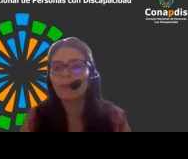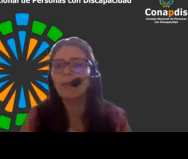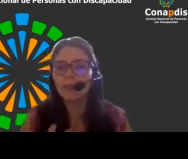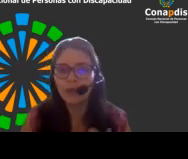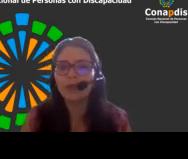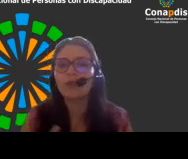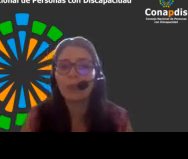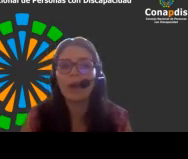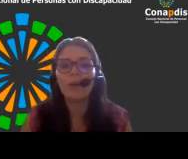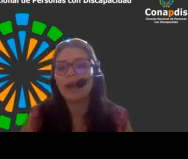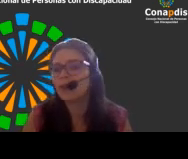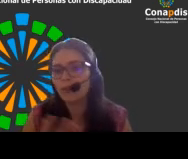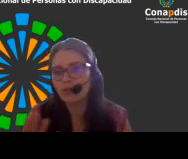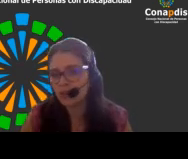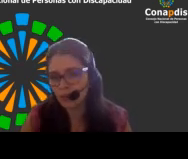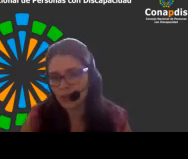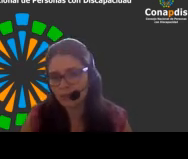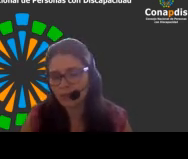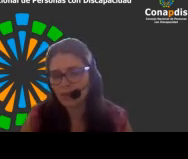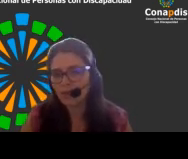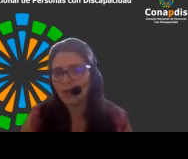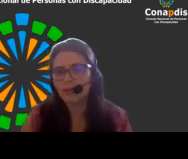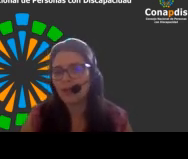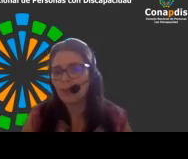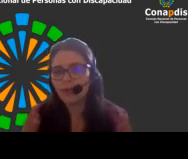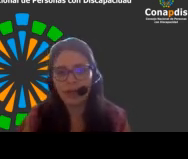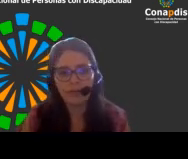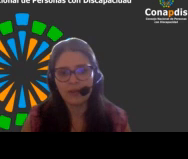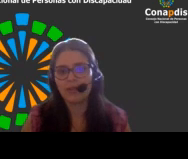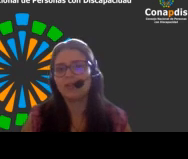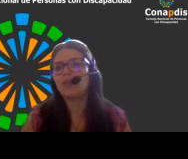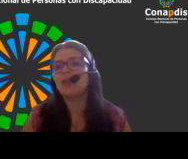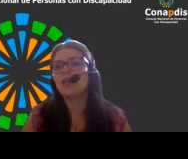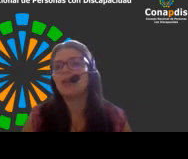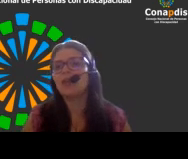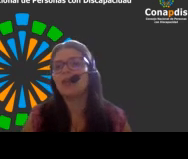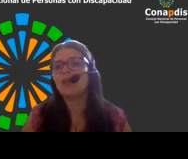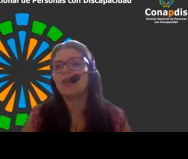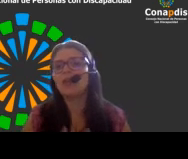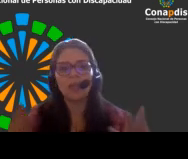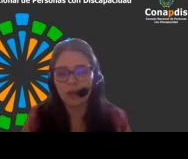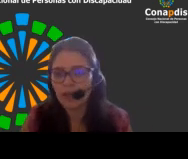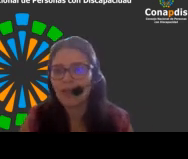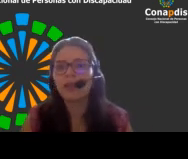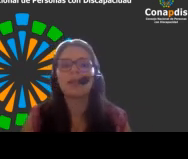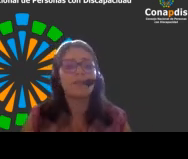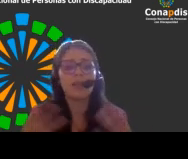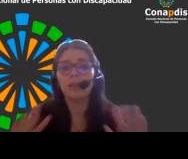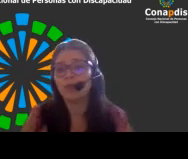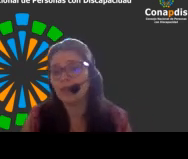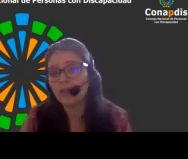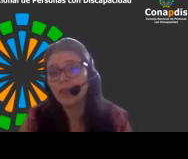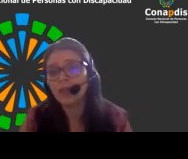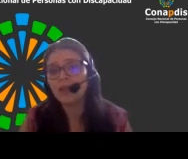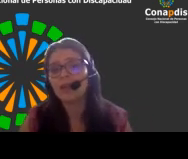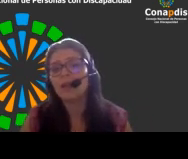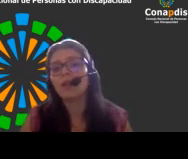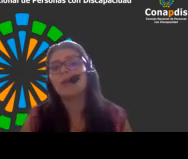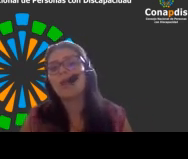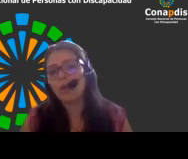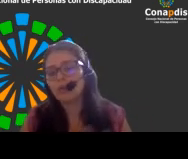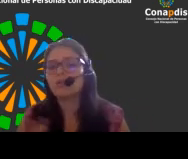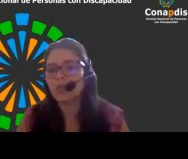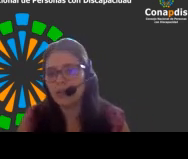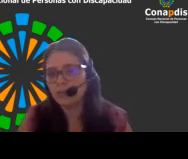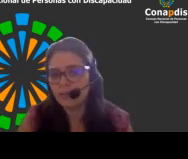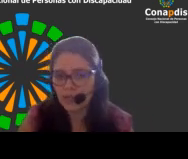en cómo este mundo nos puede acoger a todos y todas seamos de la raza que sea del género que sea de la